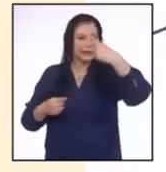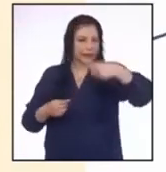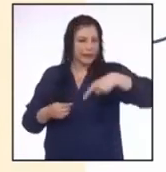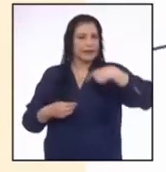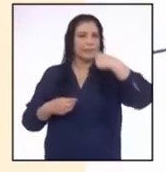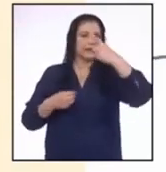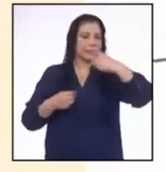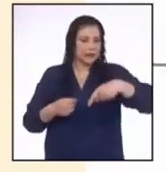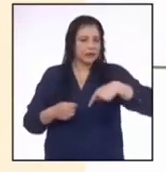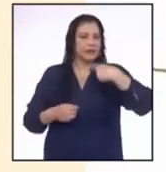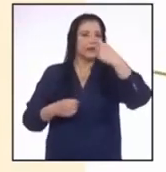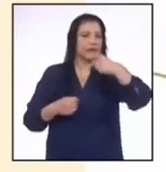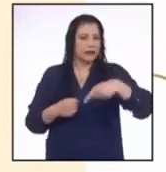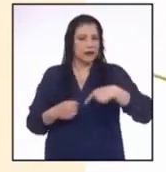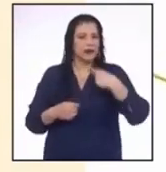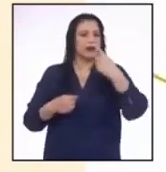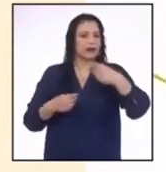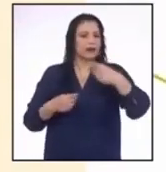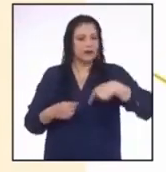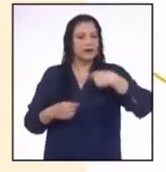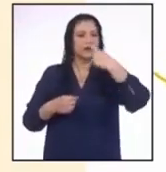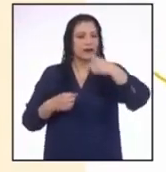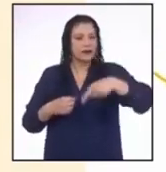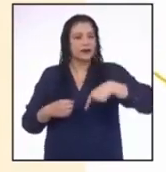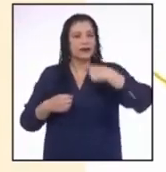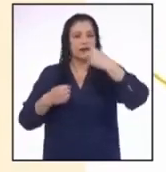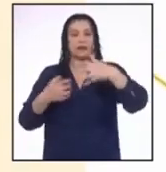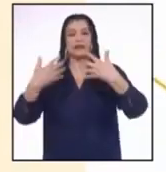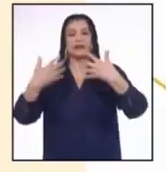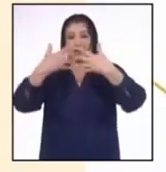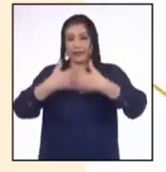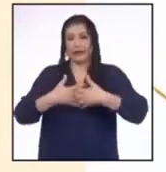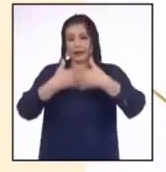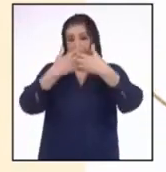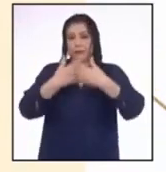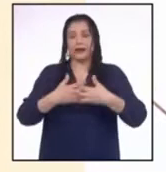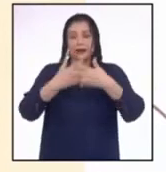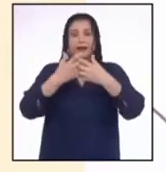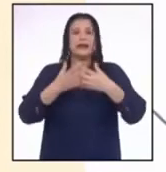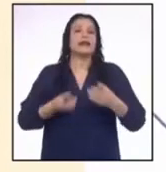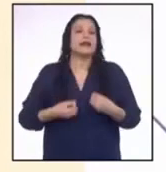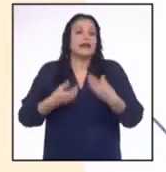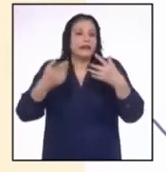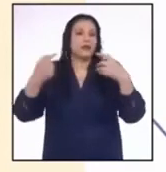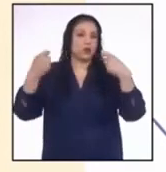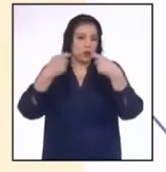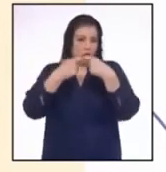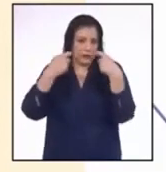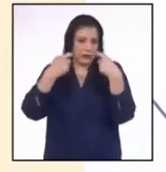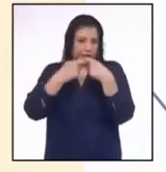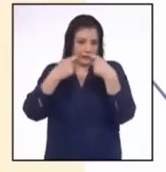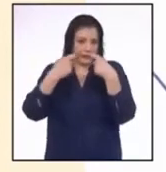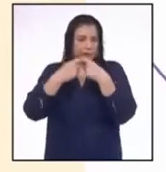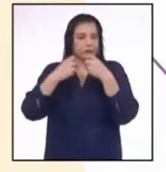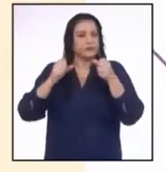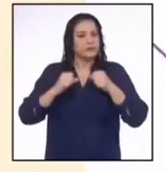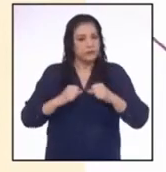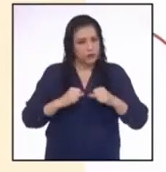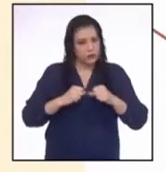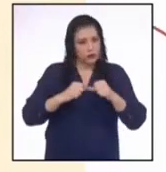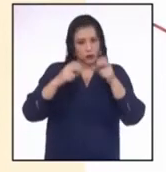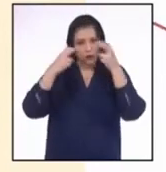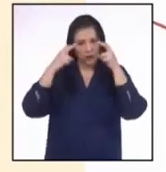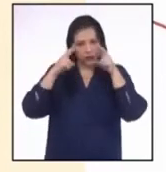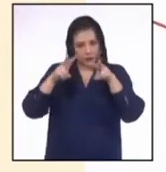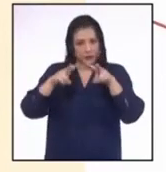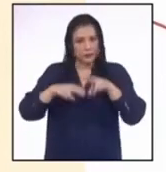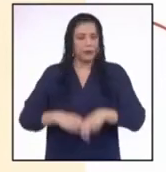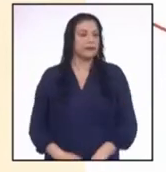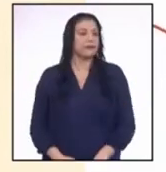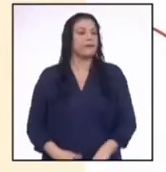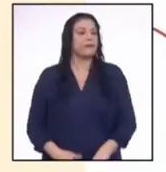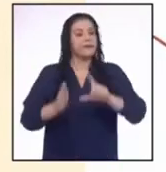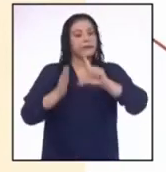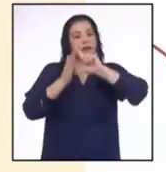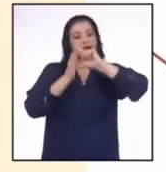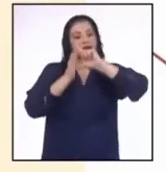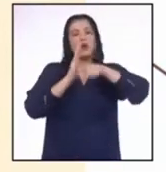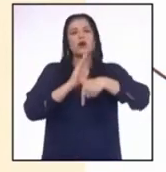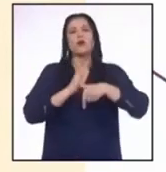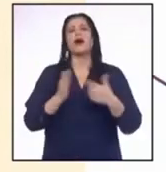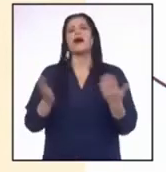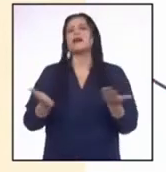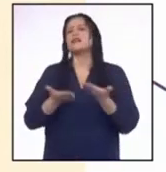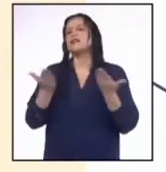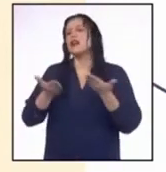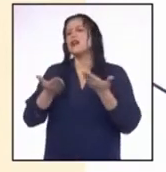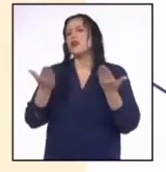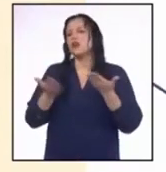generan el movimiento de los rotores del generador, produciendo corriente eléctrica. Continúen observando. Luego, ¿hacia